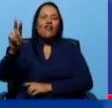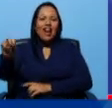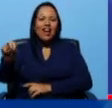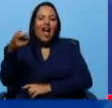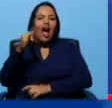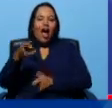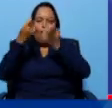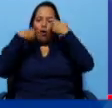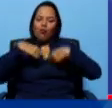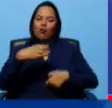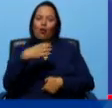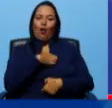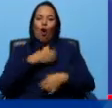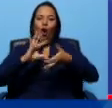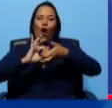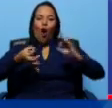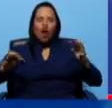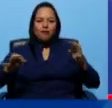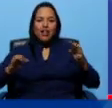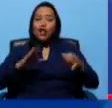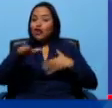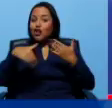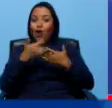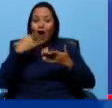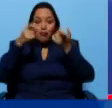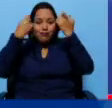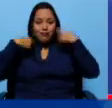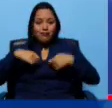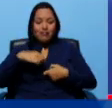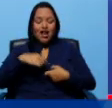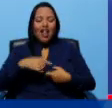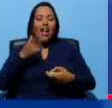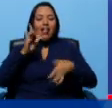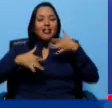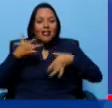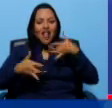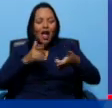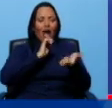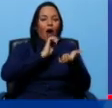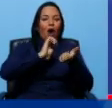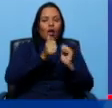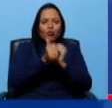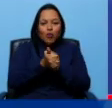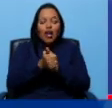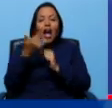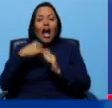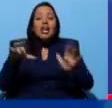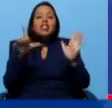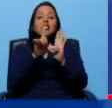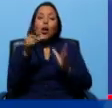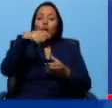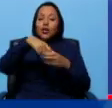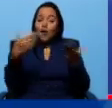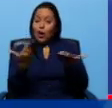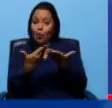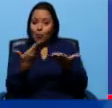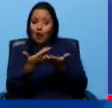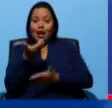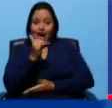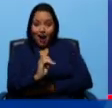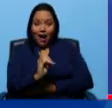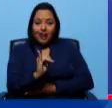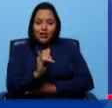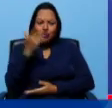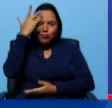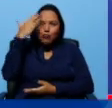oro, y a todos los medallistas de oro, a todos los atletas olímpicos metidos en los liceos, en las escuelas,